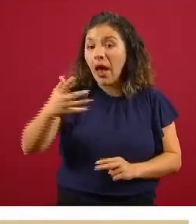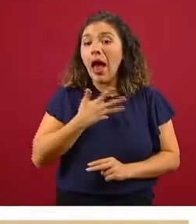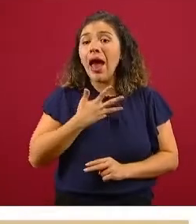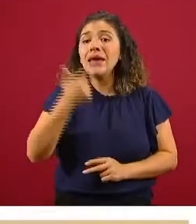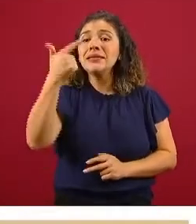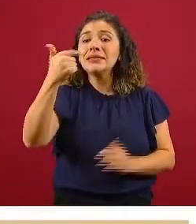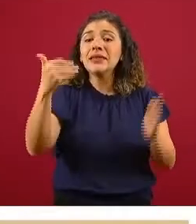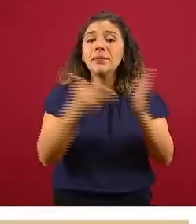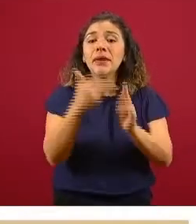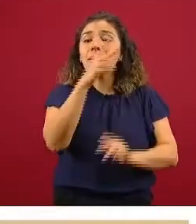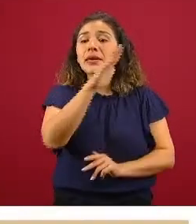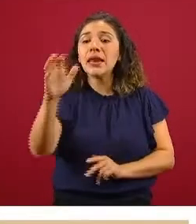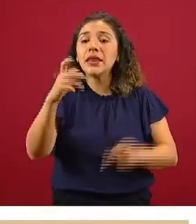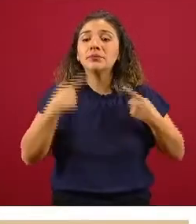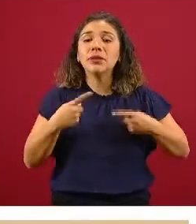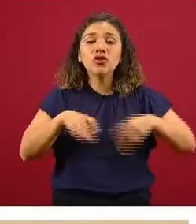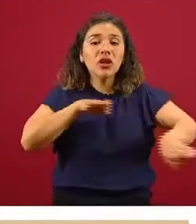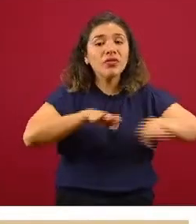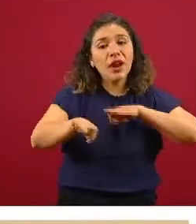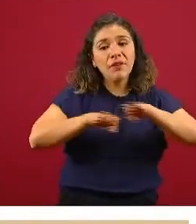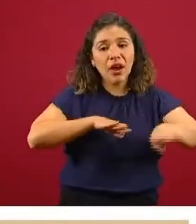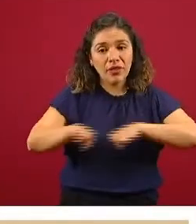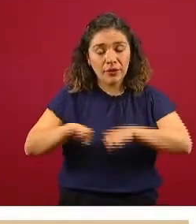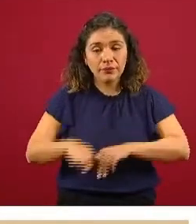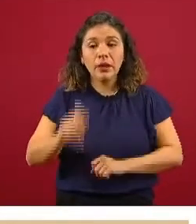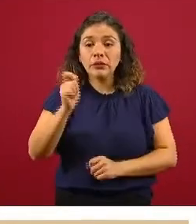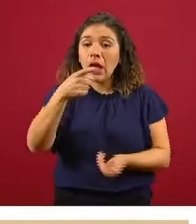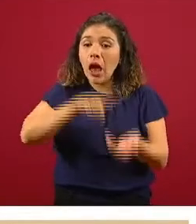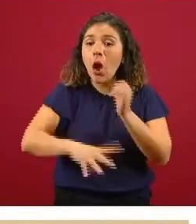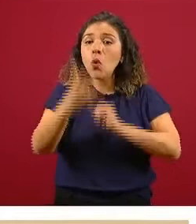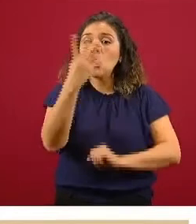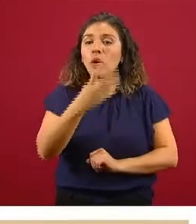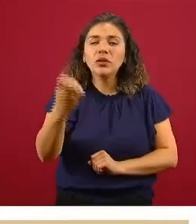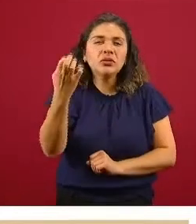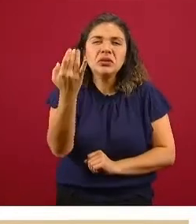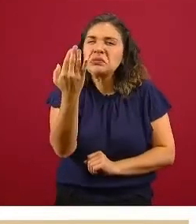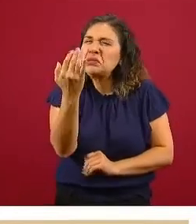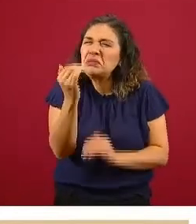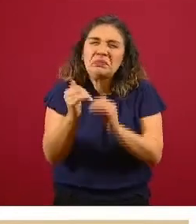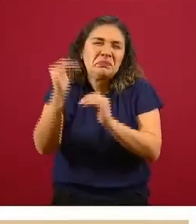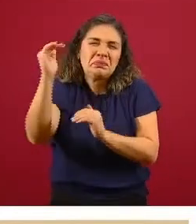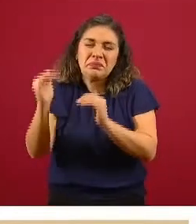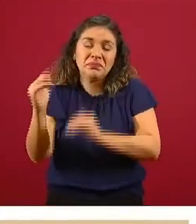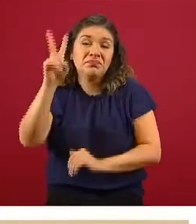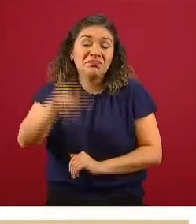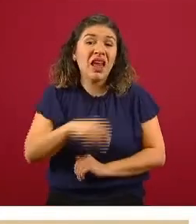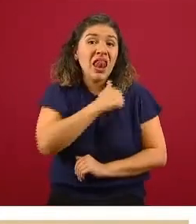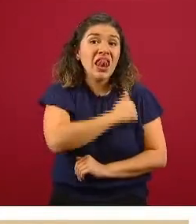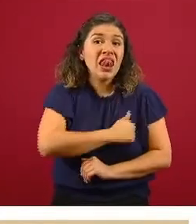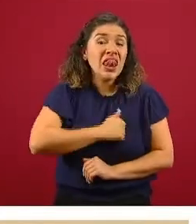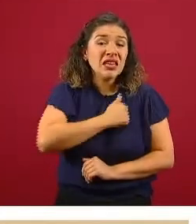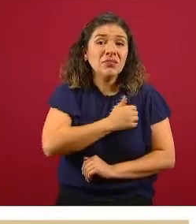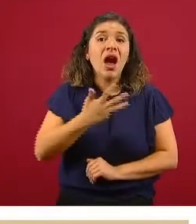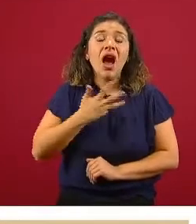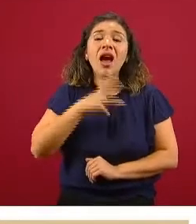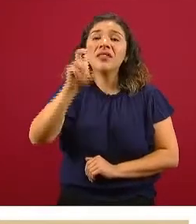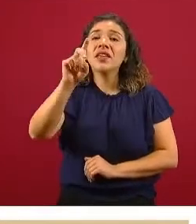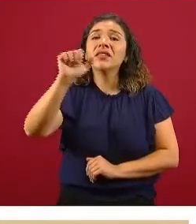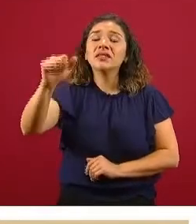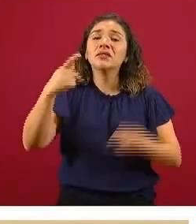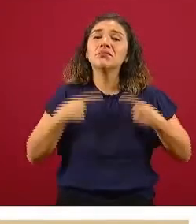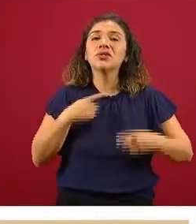tenemos 7,500 trabajadores, son 450 y pico. Desgraciadamente hemos tenido